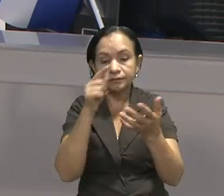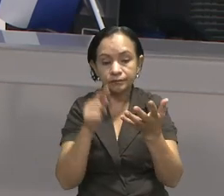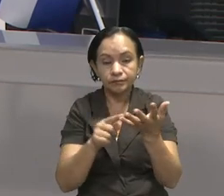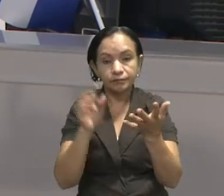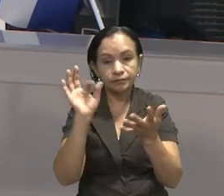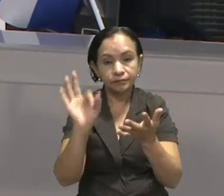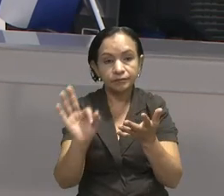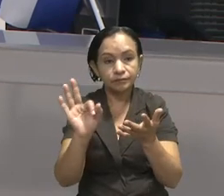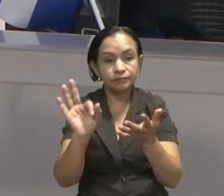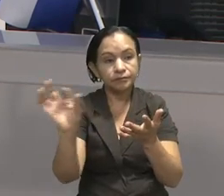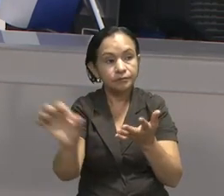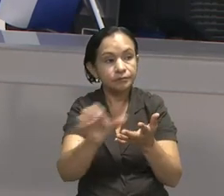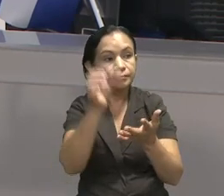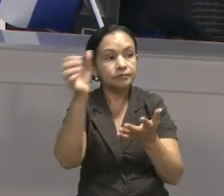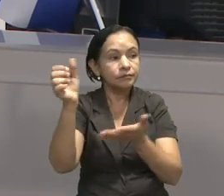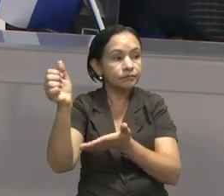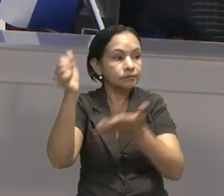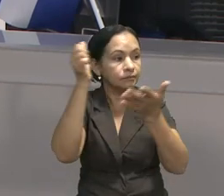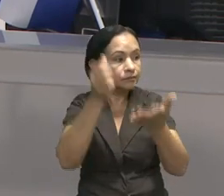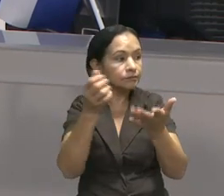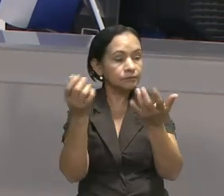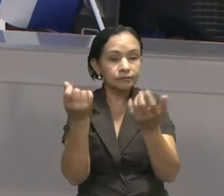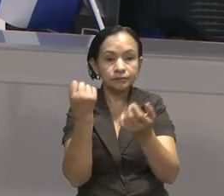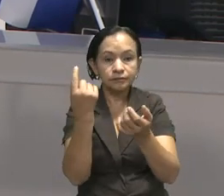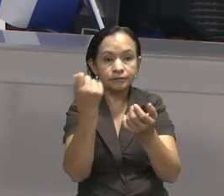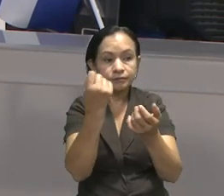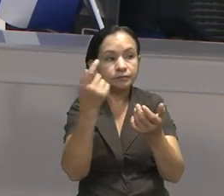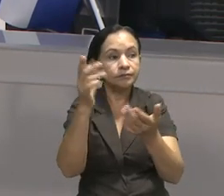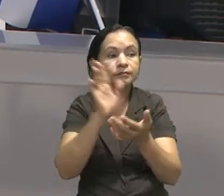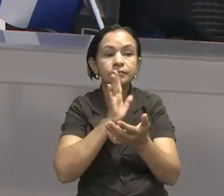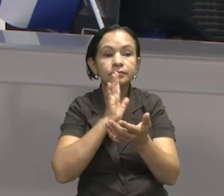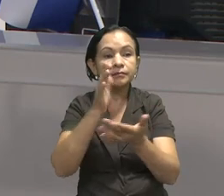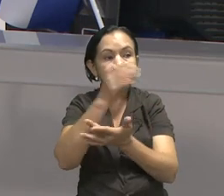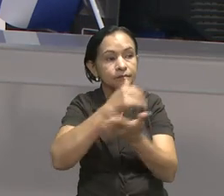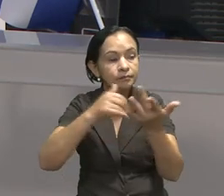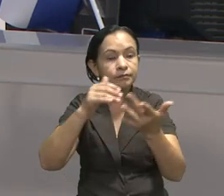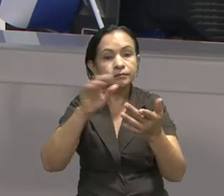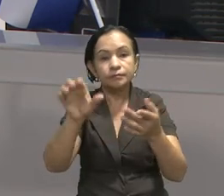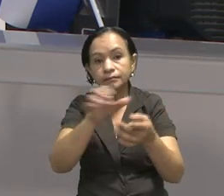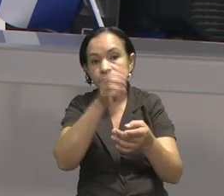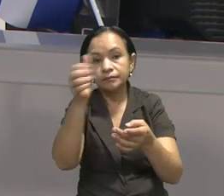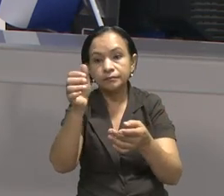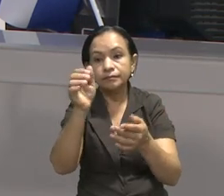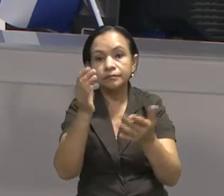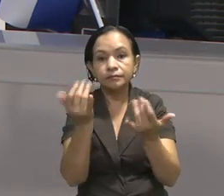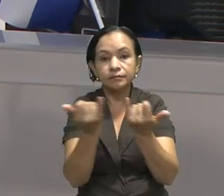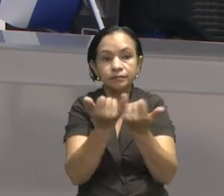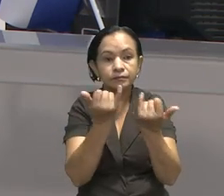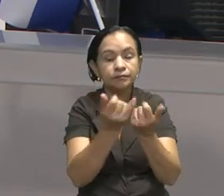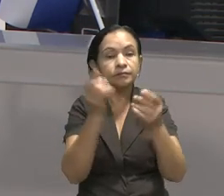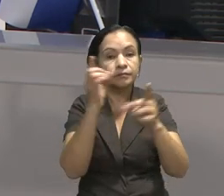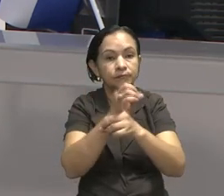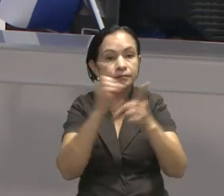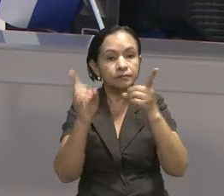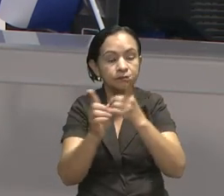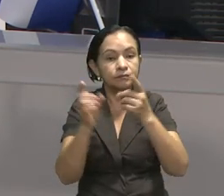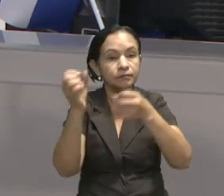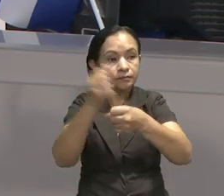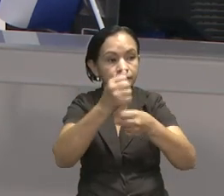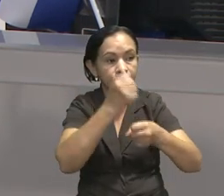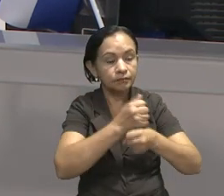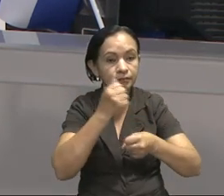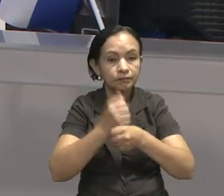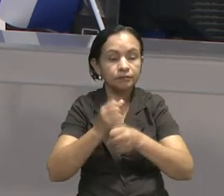F, otros ingresos no especificados relacionados directa o indirectamente con el cumplimiento de sus funciones